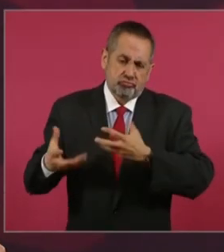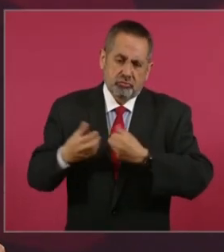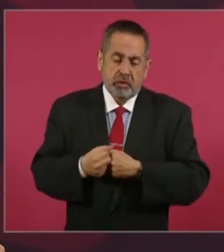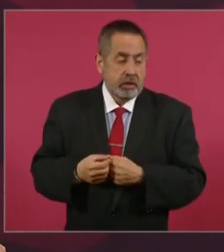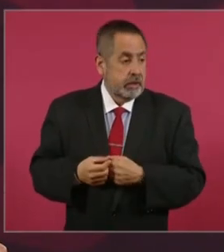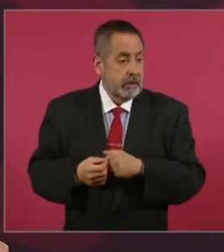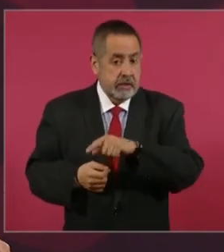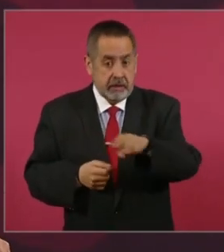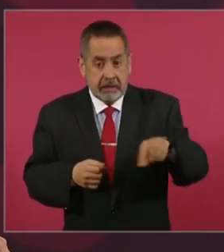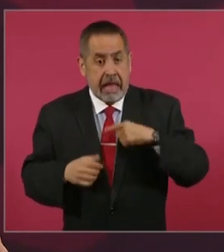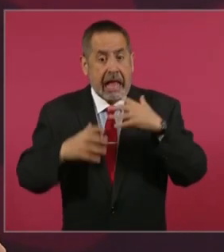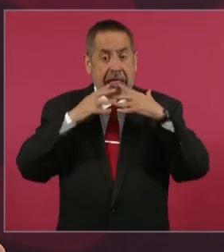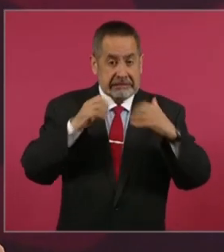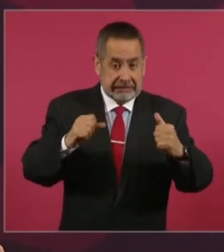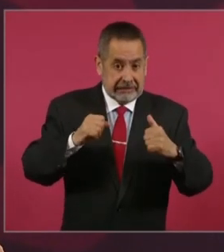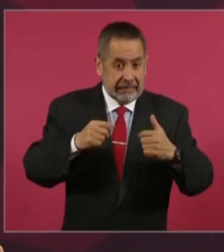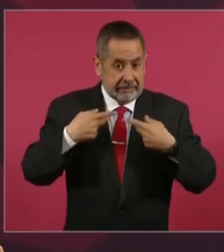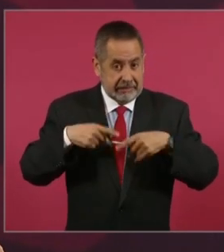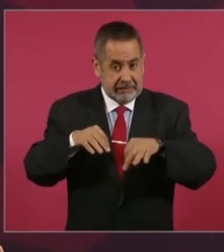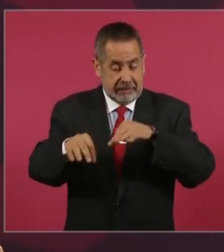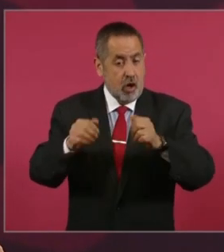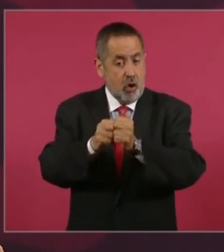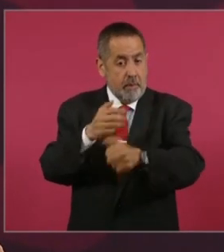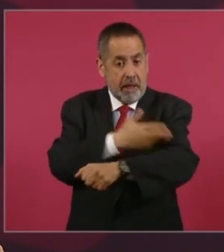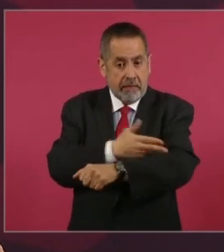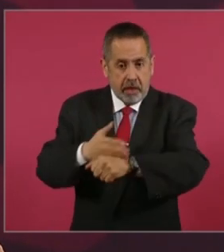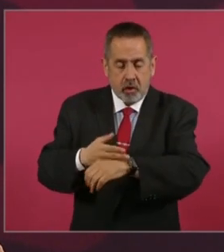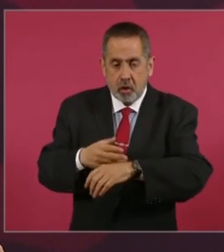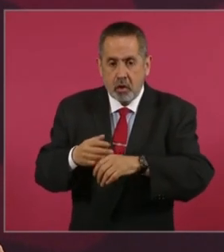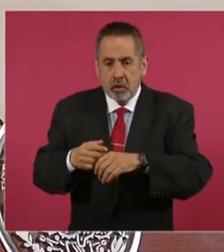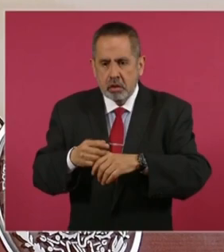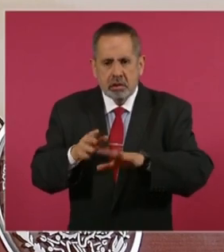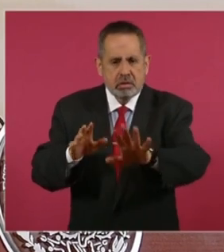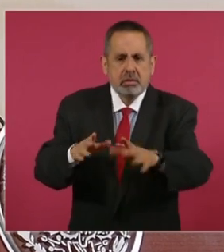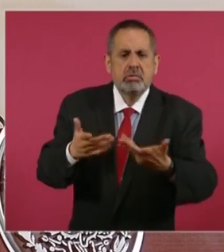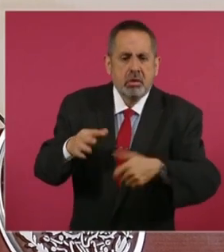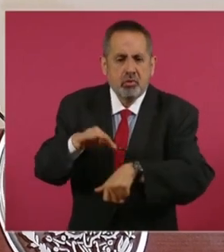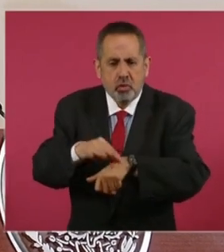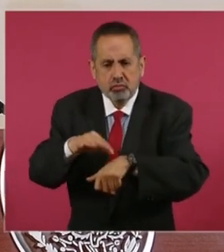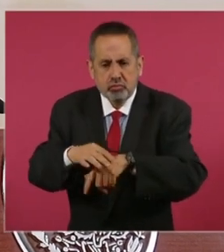trabajadores de la hacienda les daba atención médica.